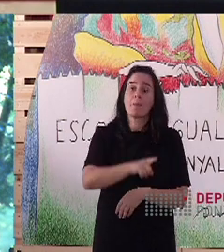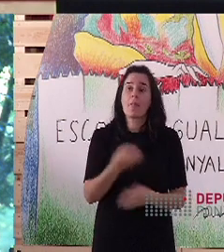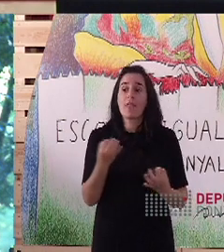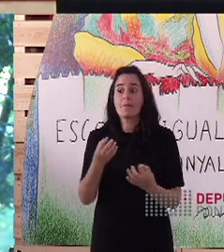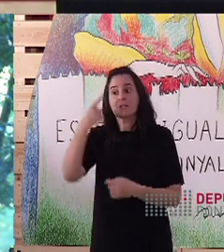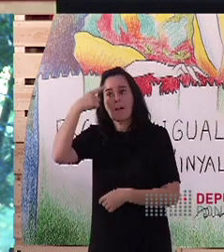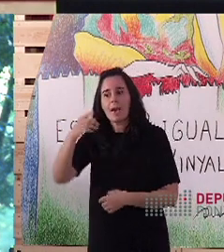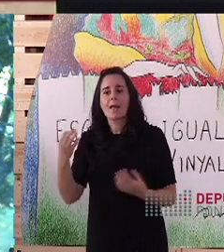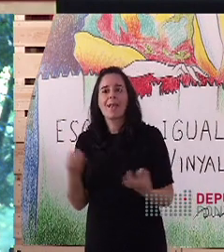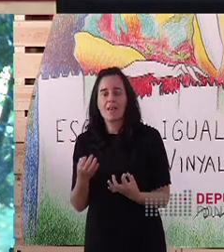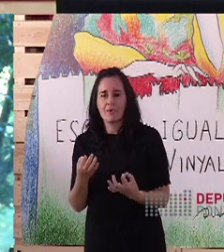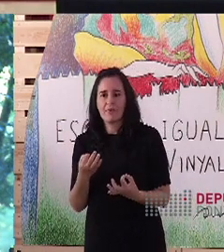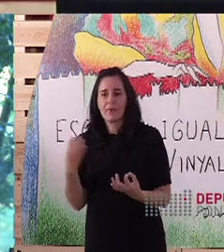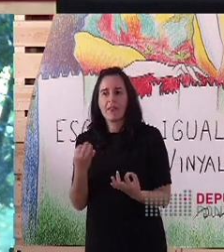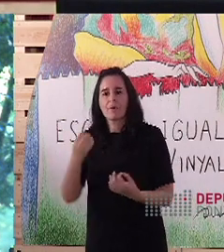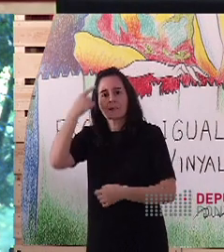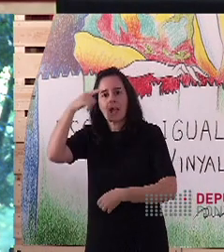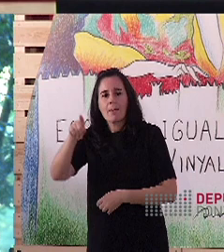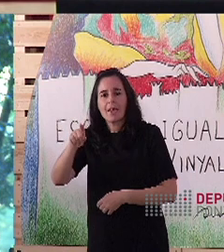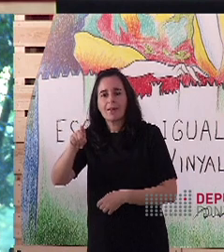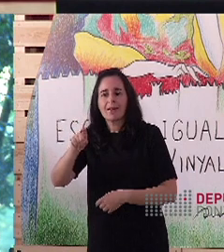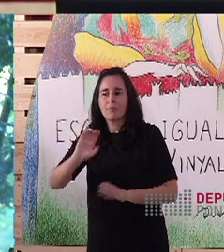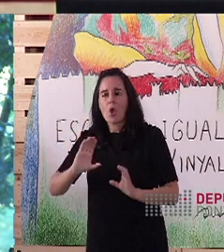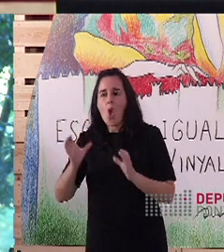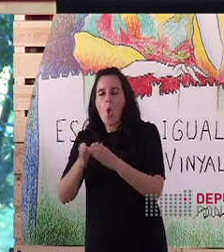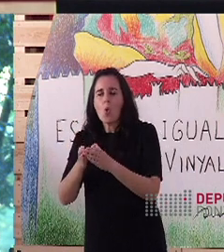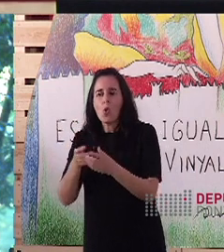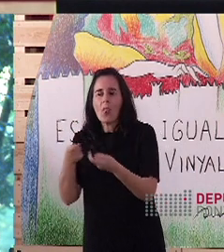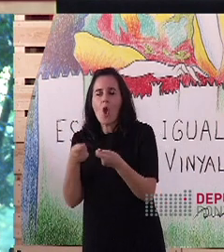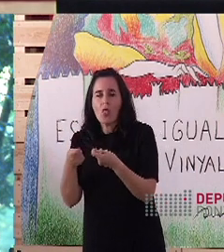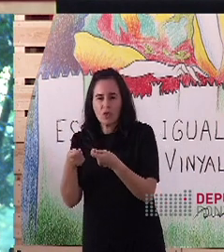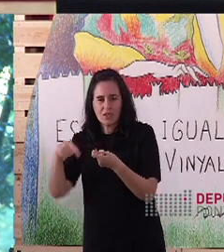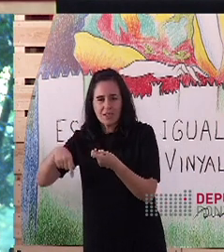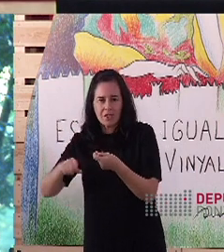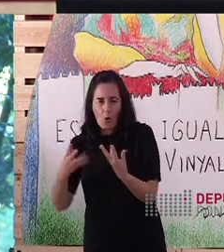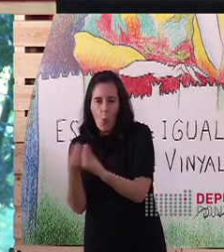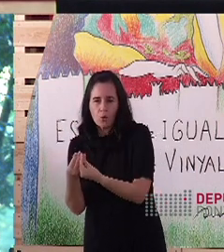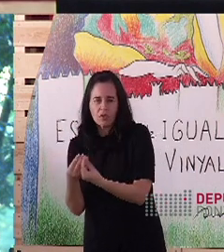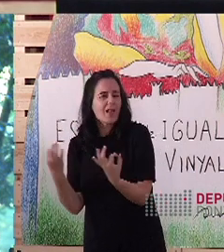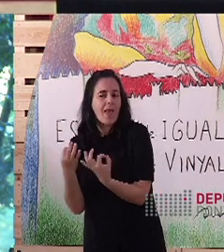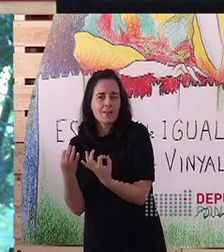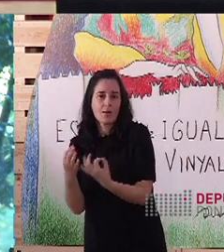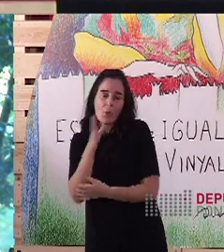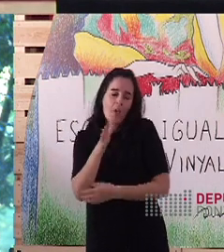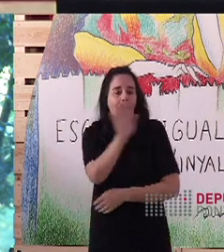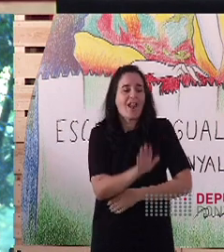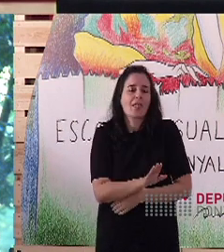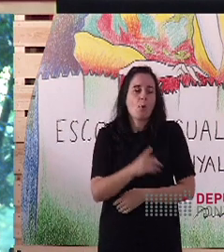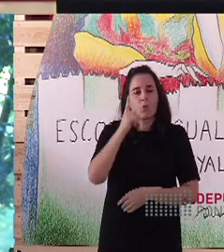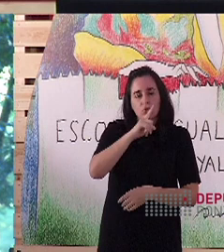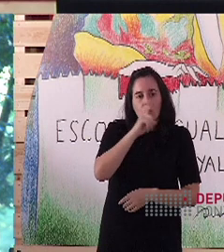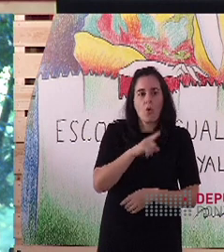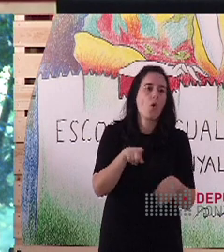saber en qué consiste este conjunto de negocios, porque daría la impresión de que la prostitución son